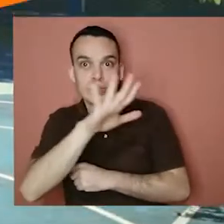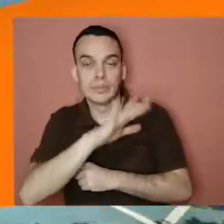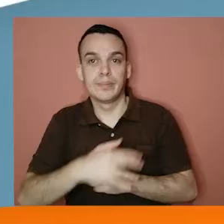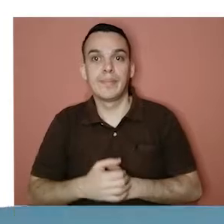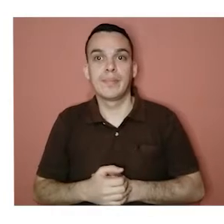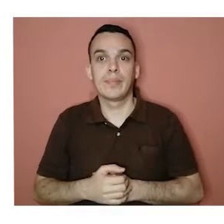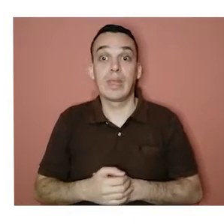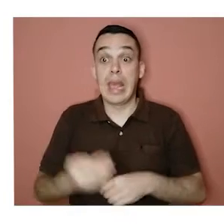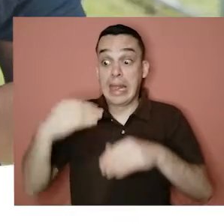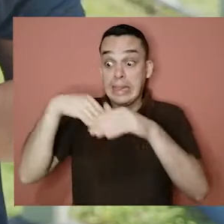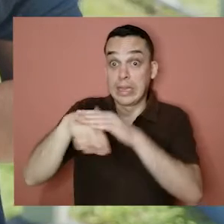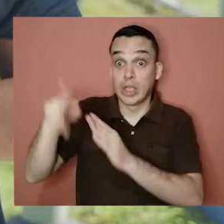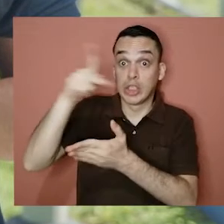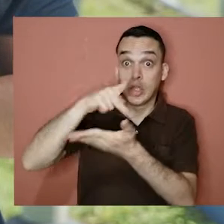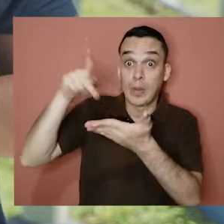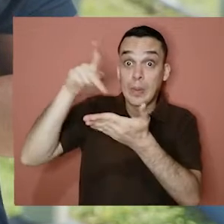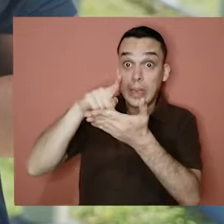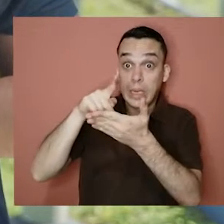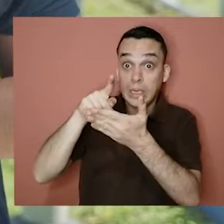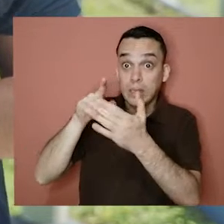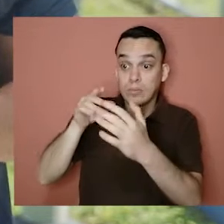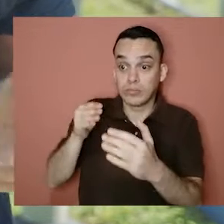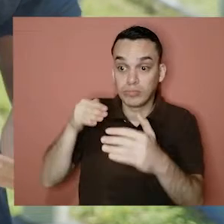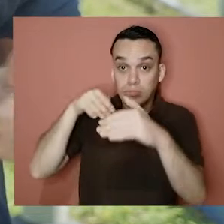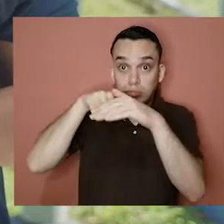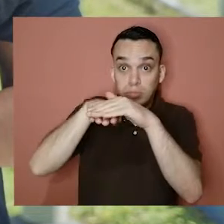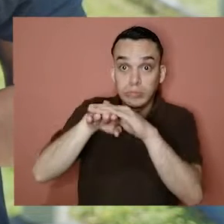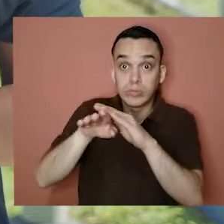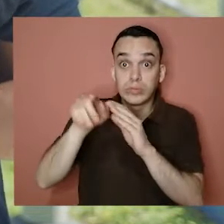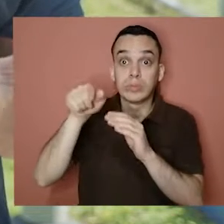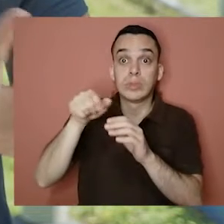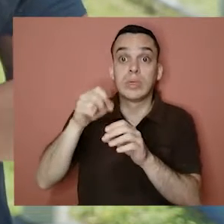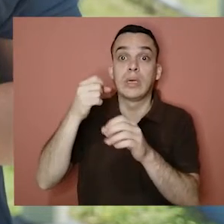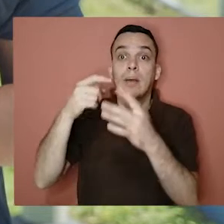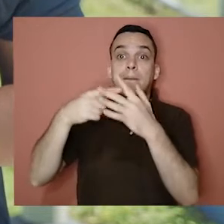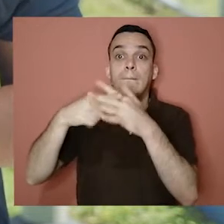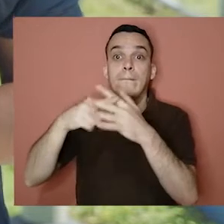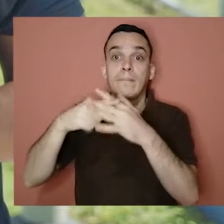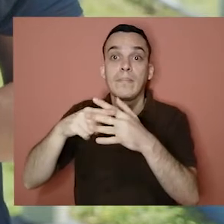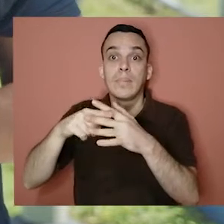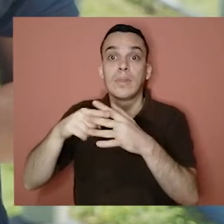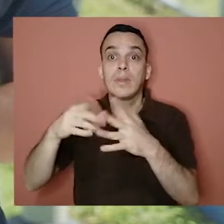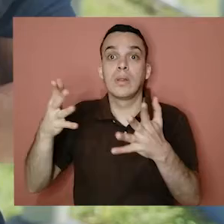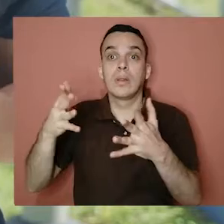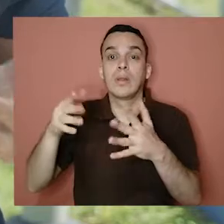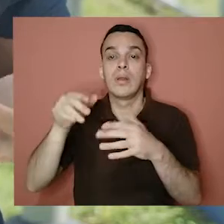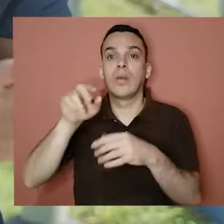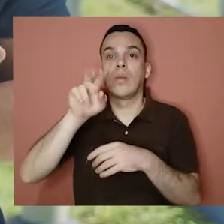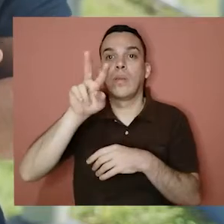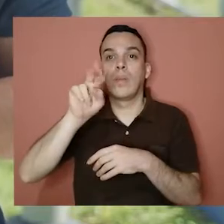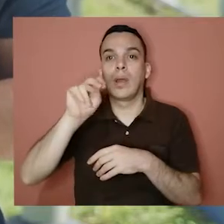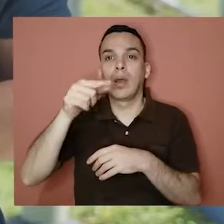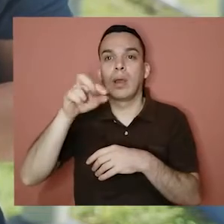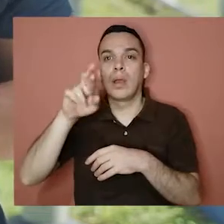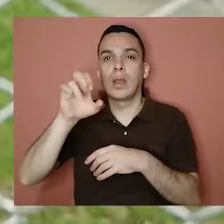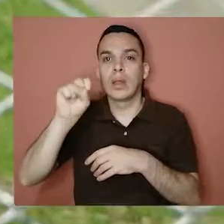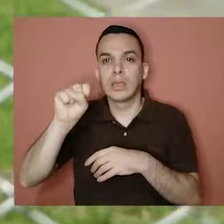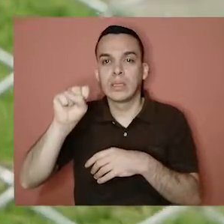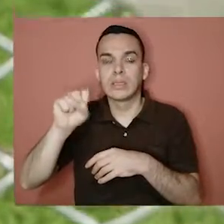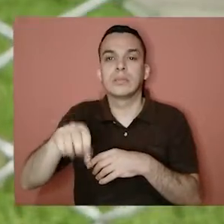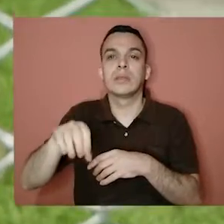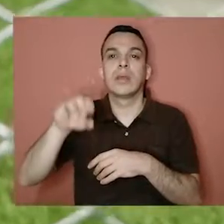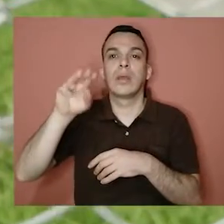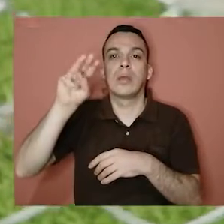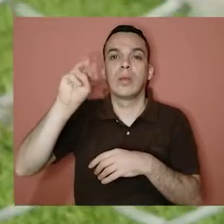imágenes. Dentro de esos parques hemos intervenido ahorita o darle mantenimiento a lo que es, por ejemplo, en Jerez,